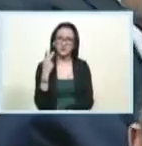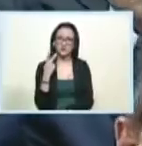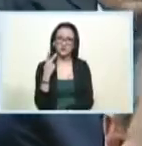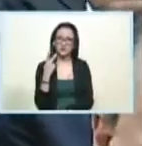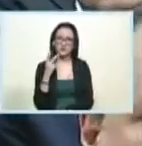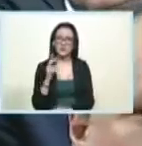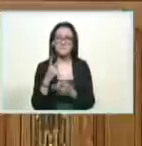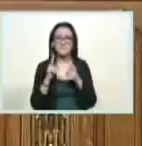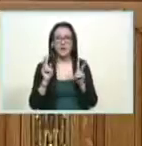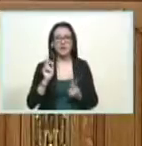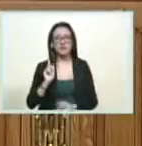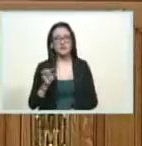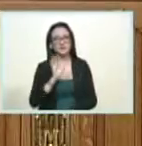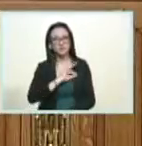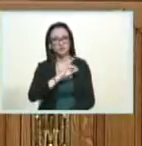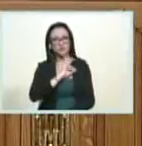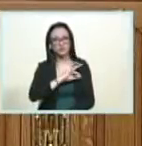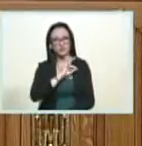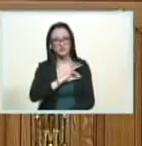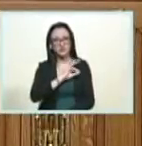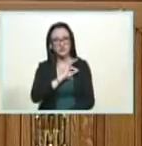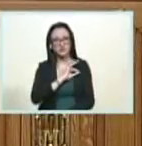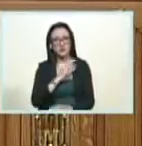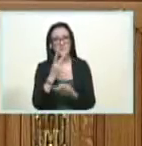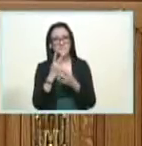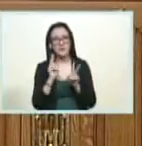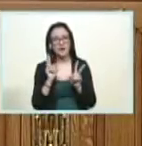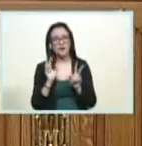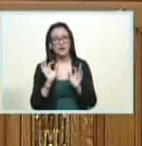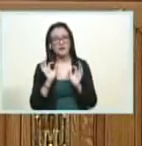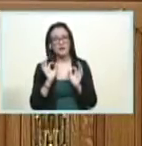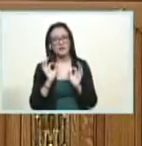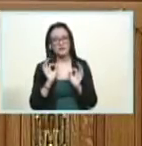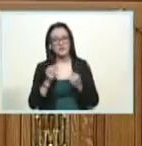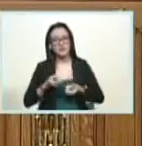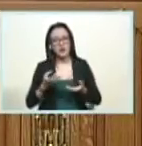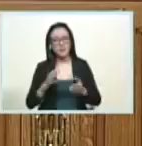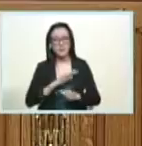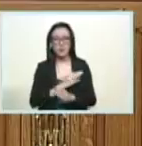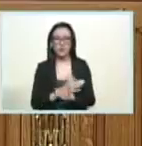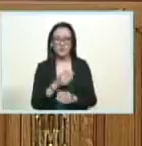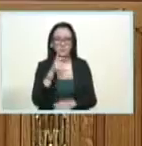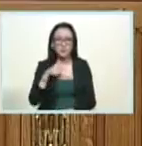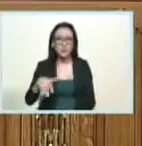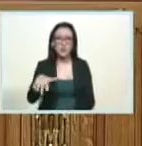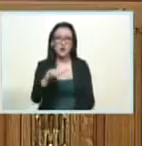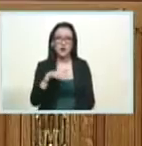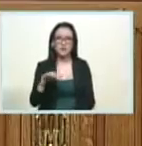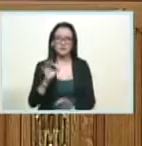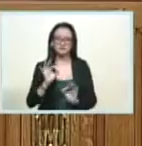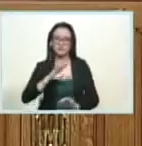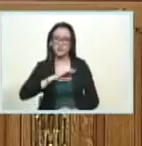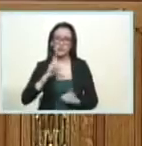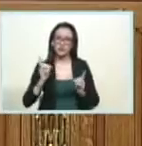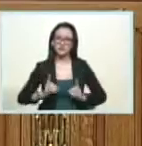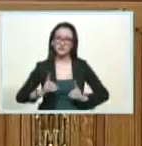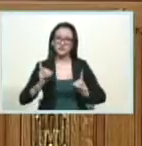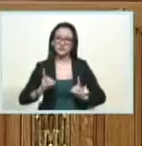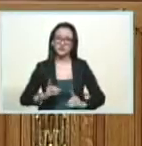que la paz debe ser social, que la paz debe abarcar, darle el poder al pueblo para la toma de sus